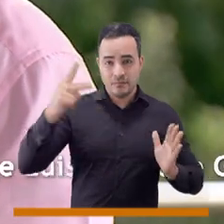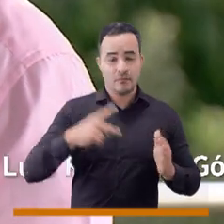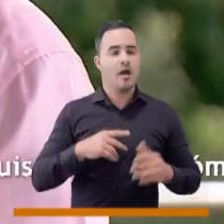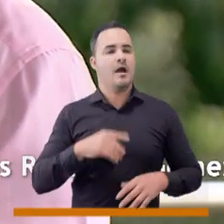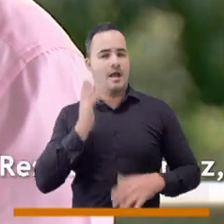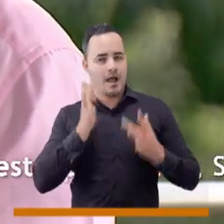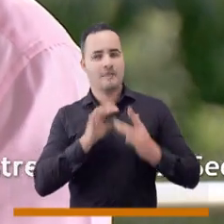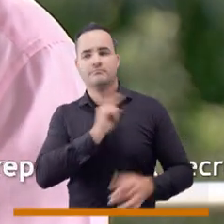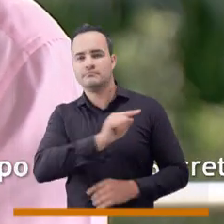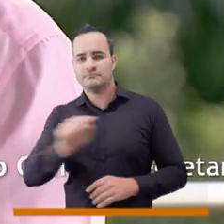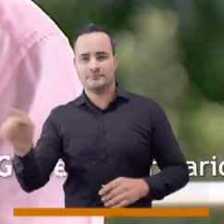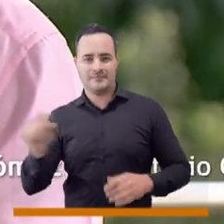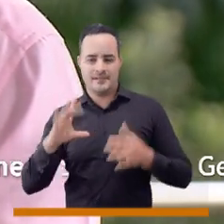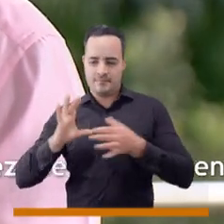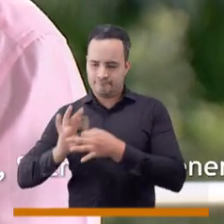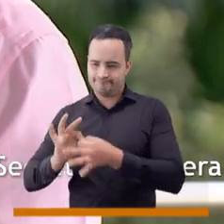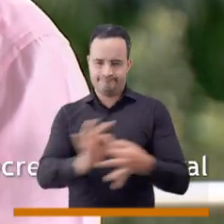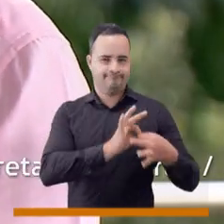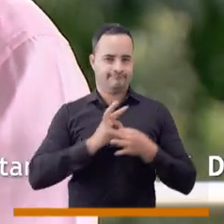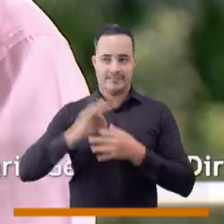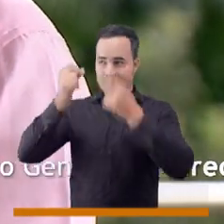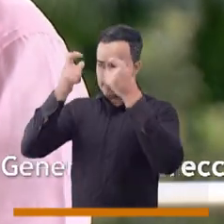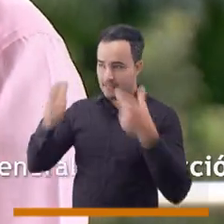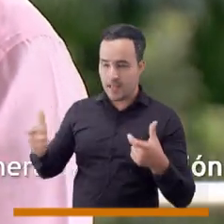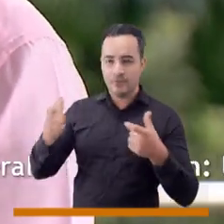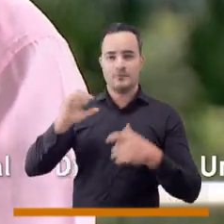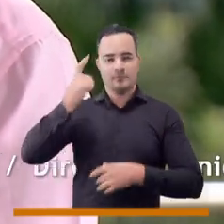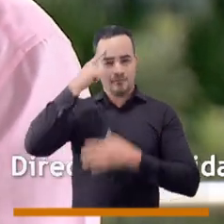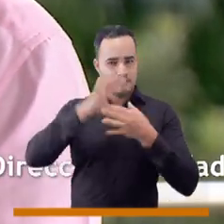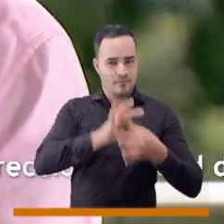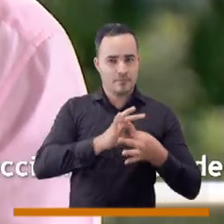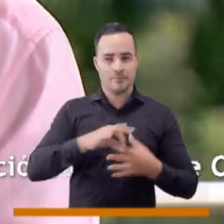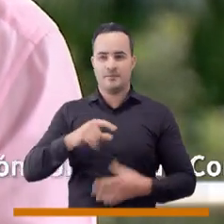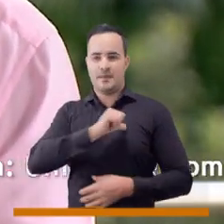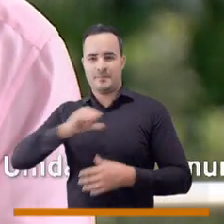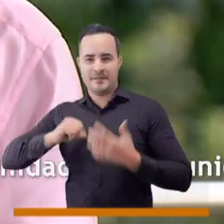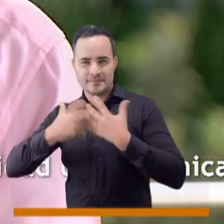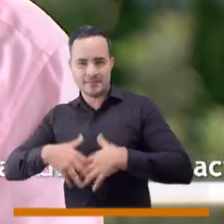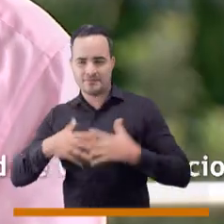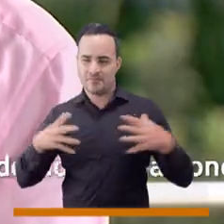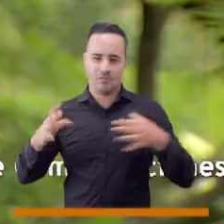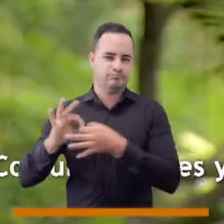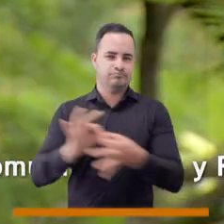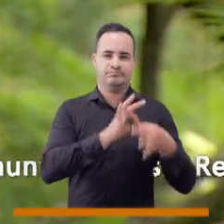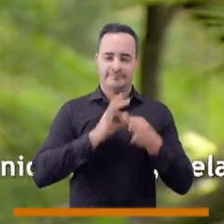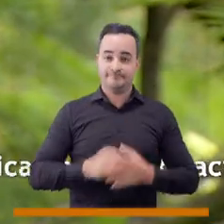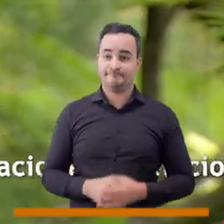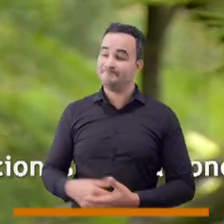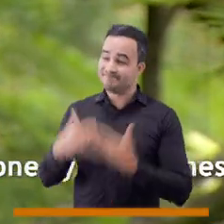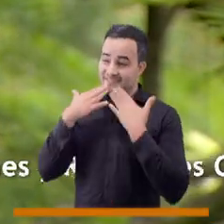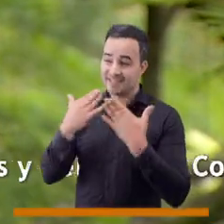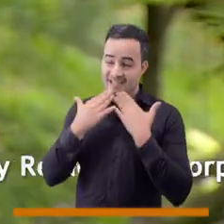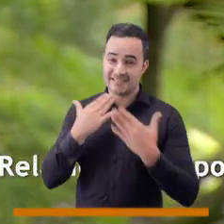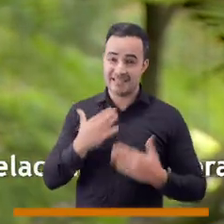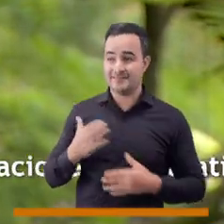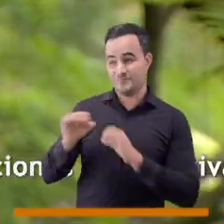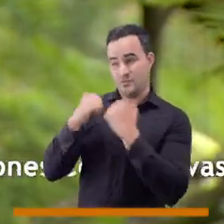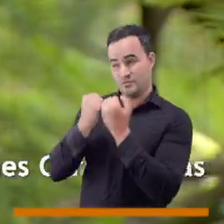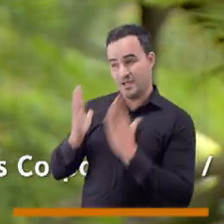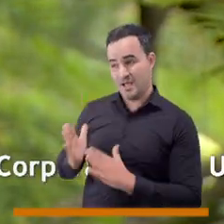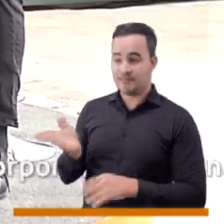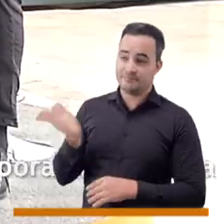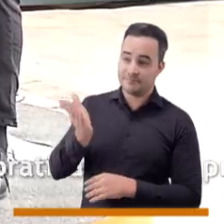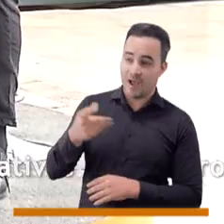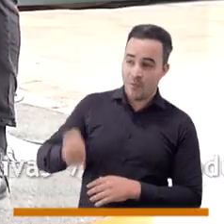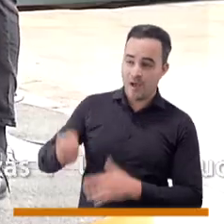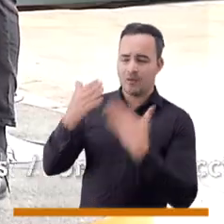en trabajo coordinado con las empresas, el sector público y la universidad. Excelente, pues bueno, queremos darle las gracias al concejal